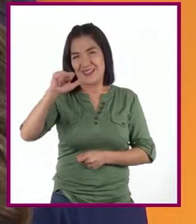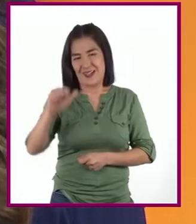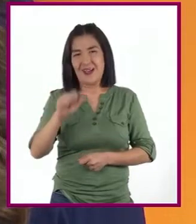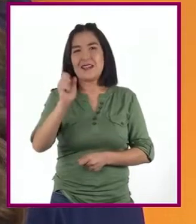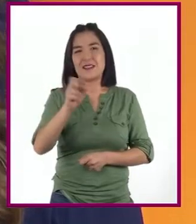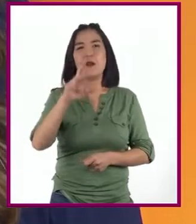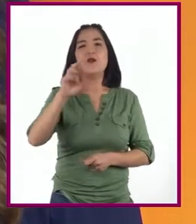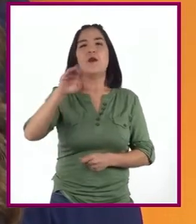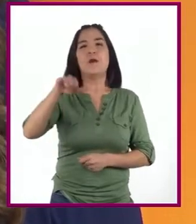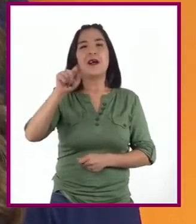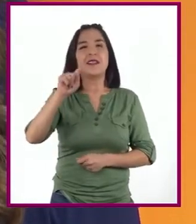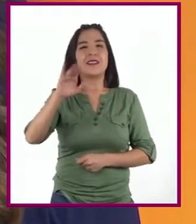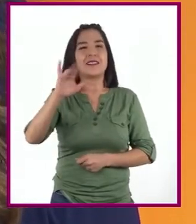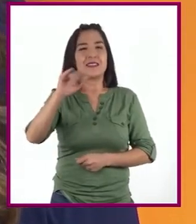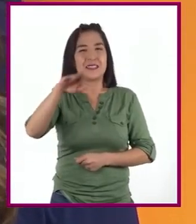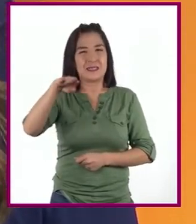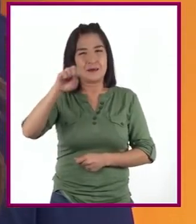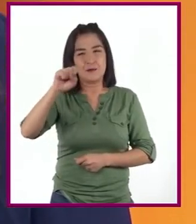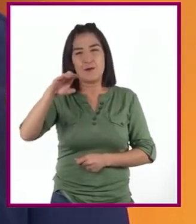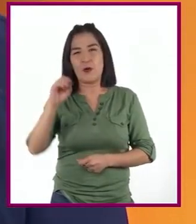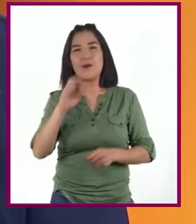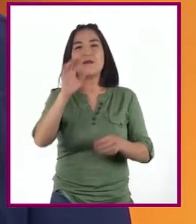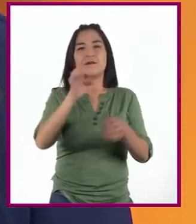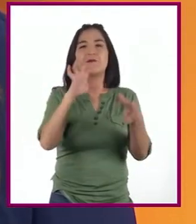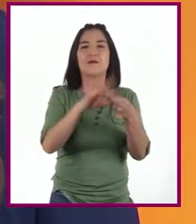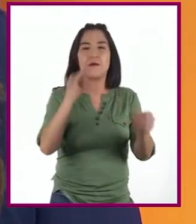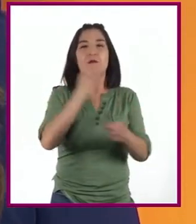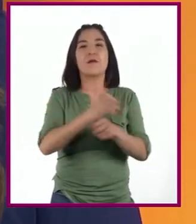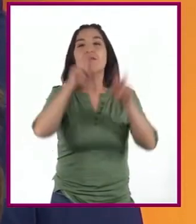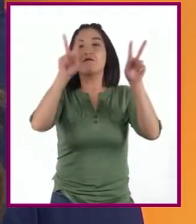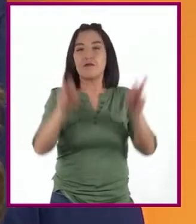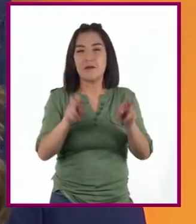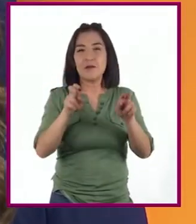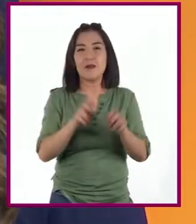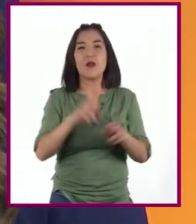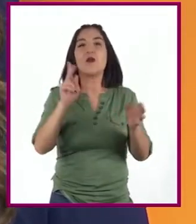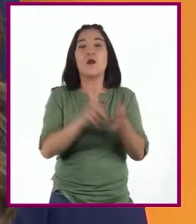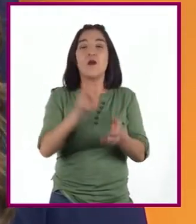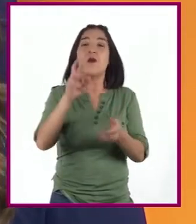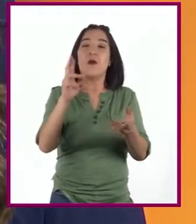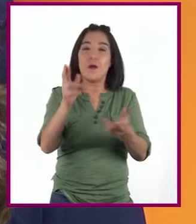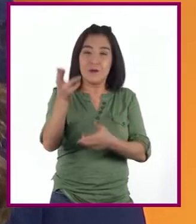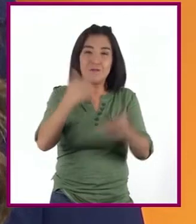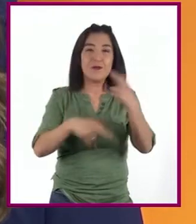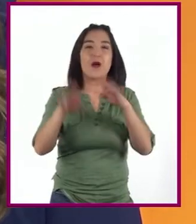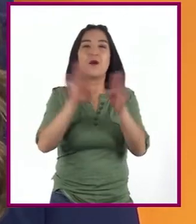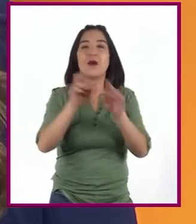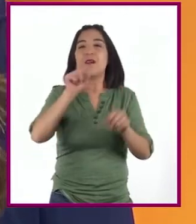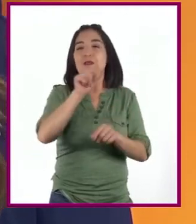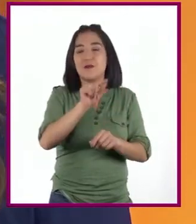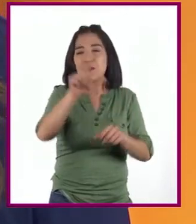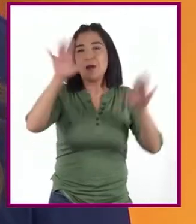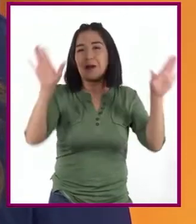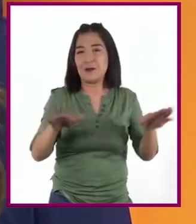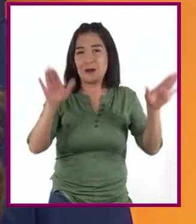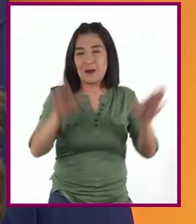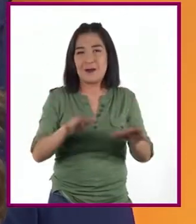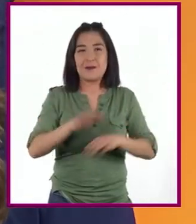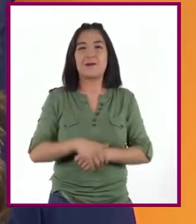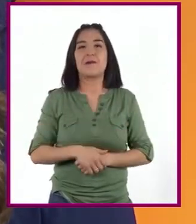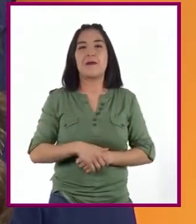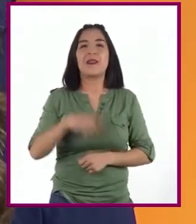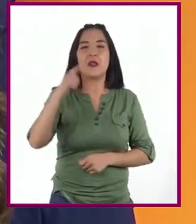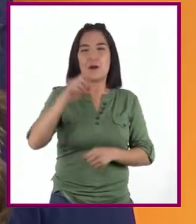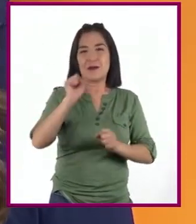siguiente poema que les voy a leer, que lleva por título Volverán las oscuras golondrinas, del poeta español